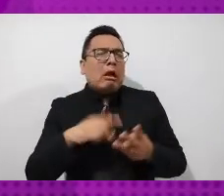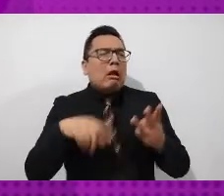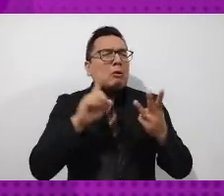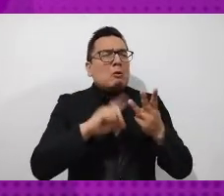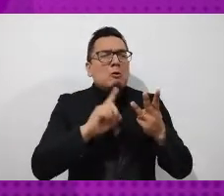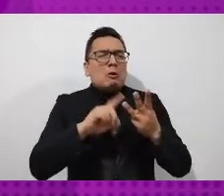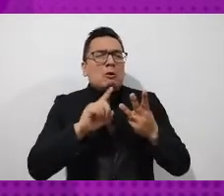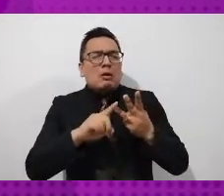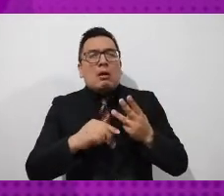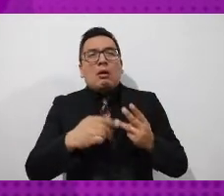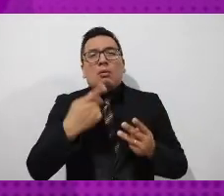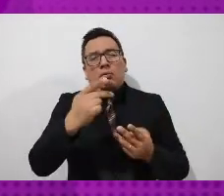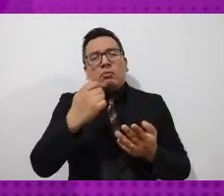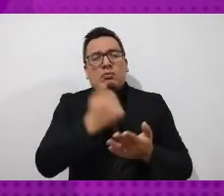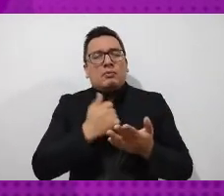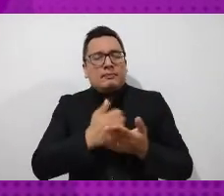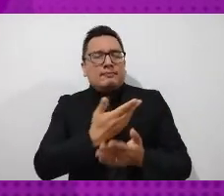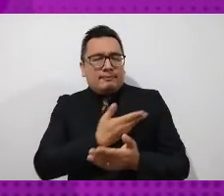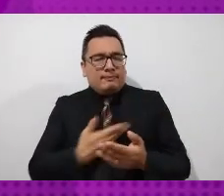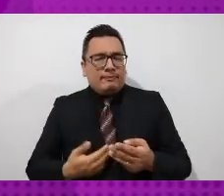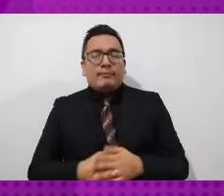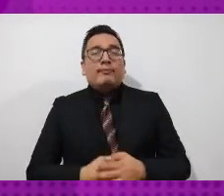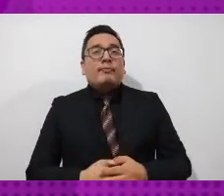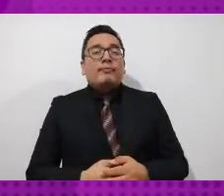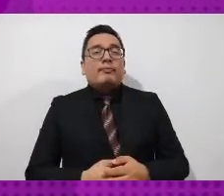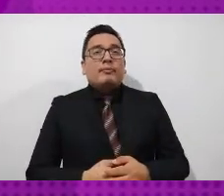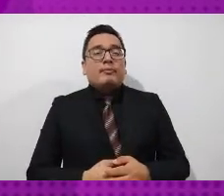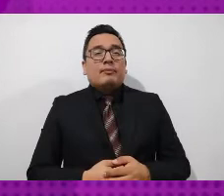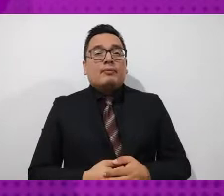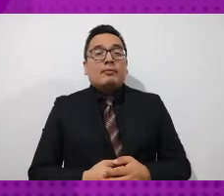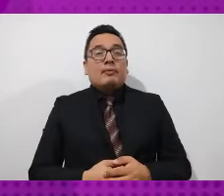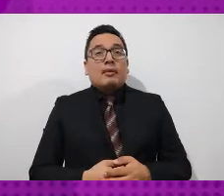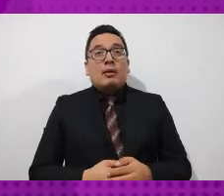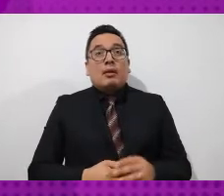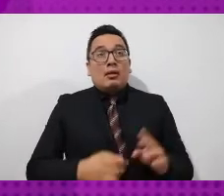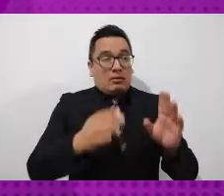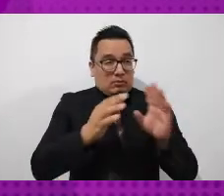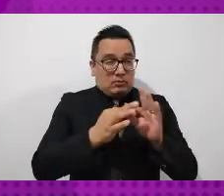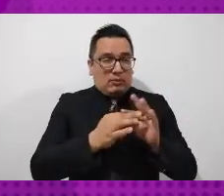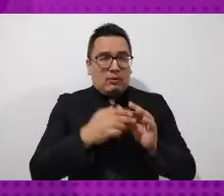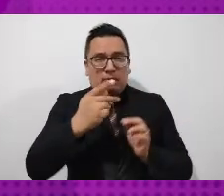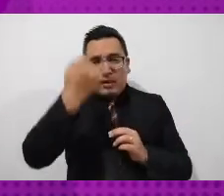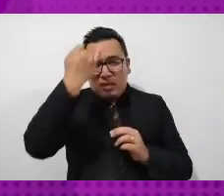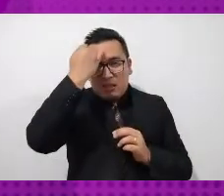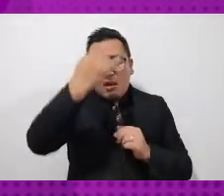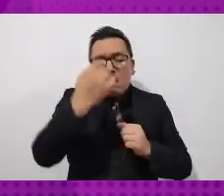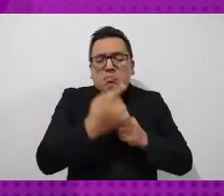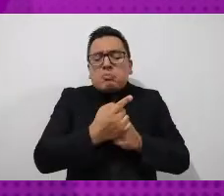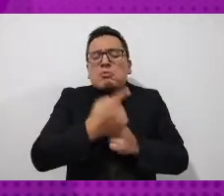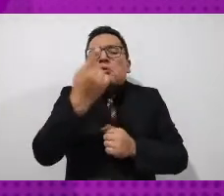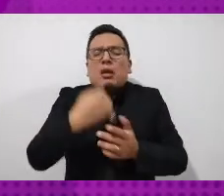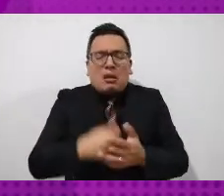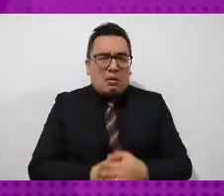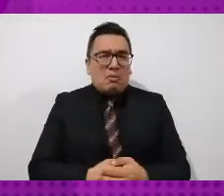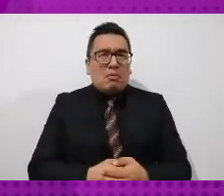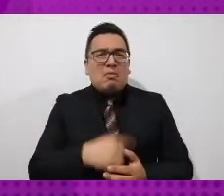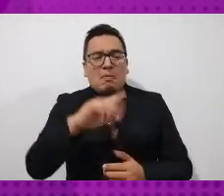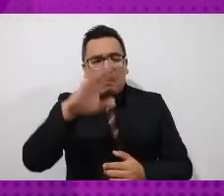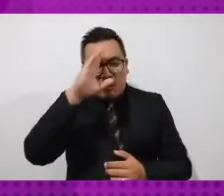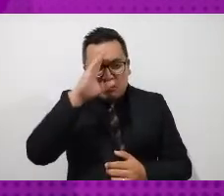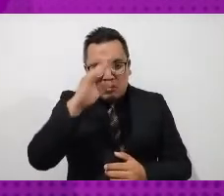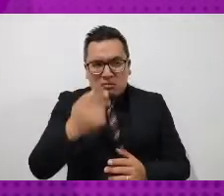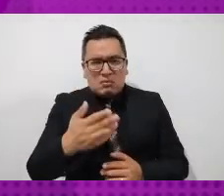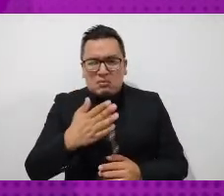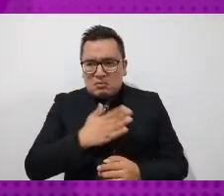localidad. Tienes que poner una pequeña exposición de motivos. Tienes que decir por qué crees, así puede ser